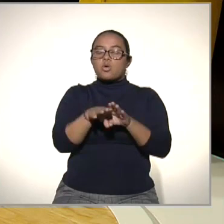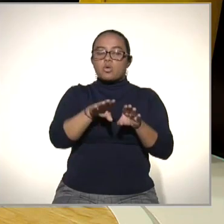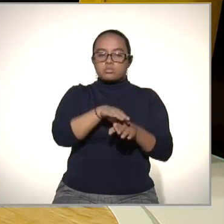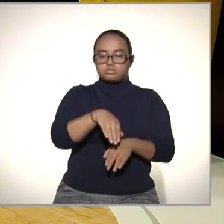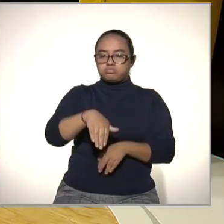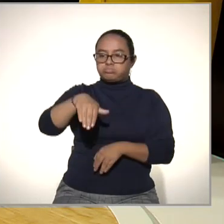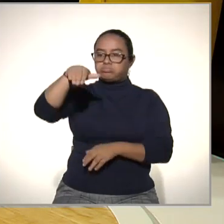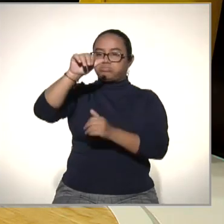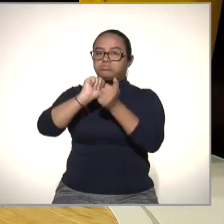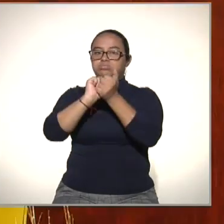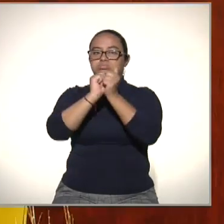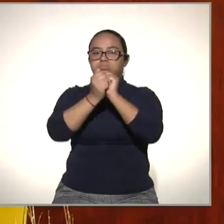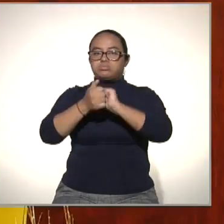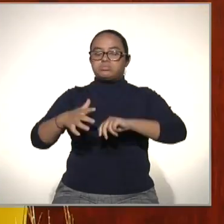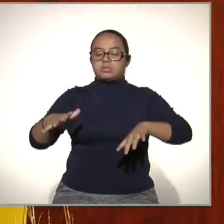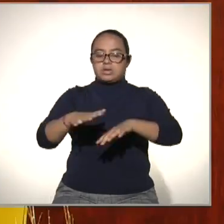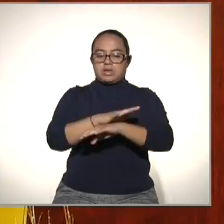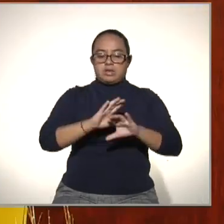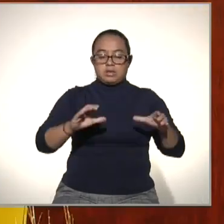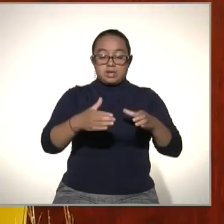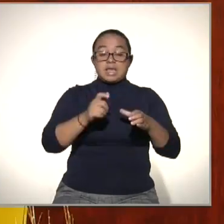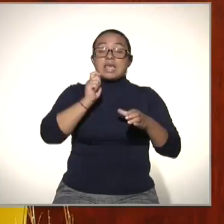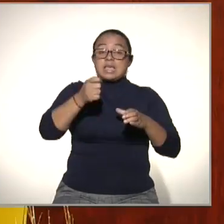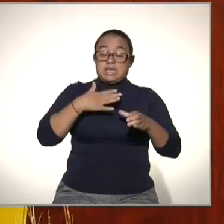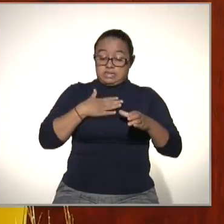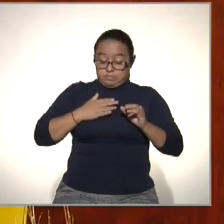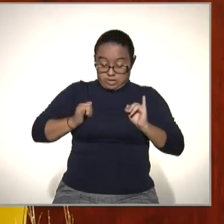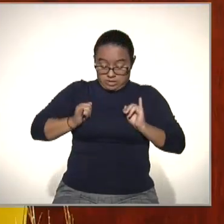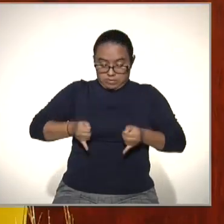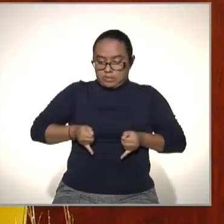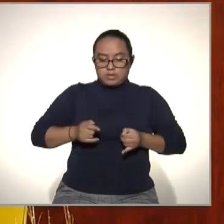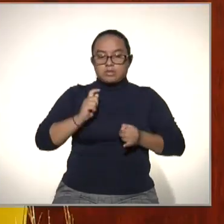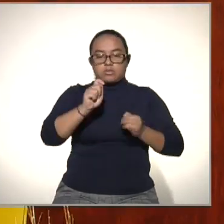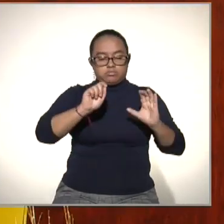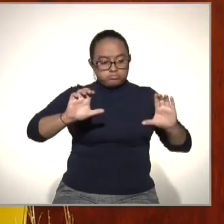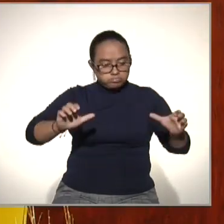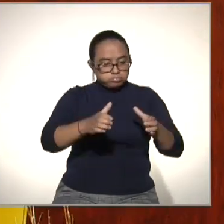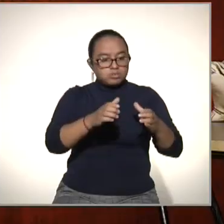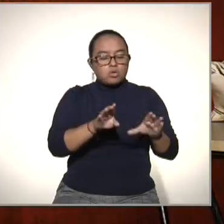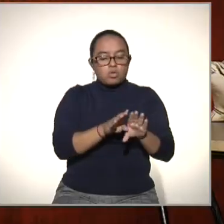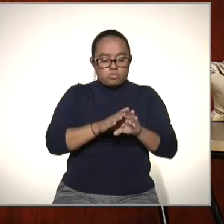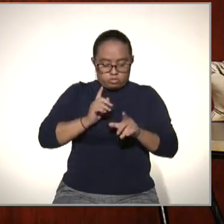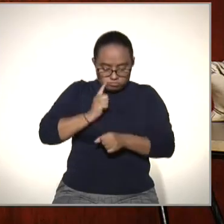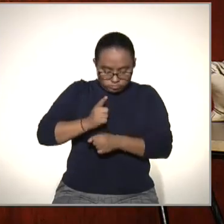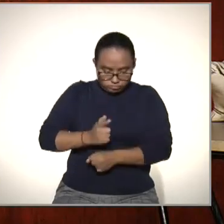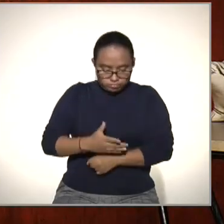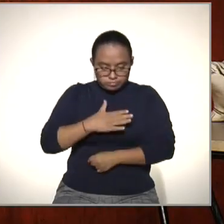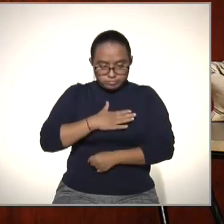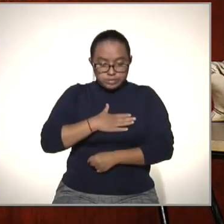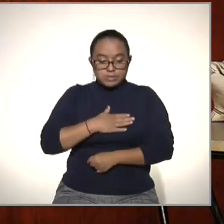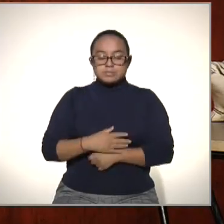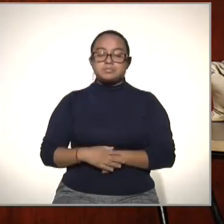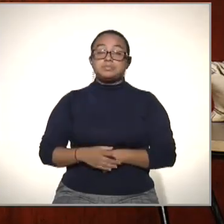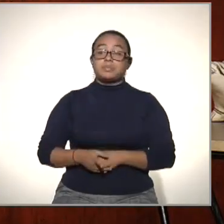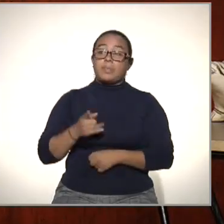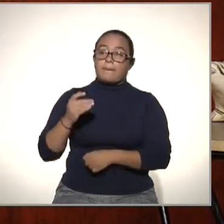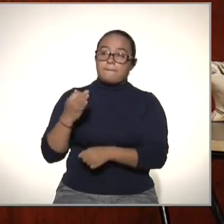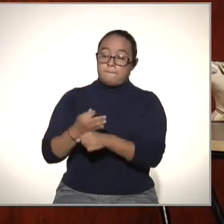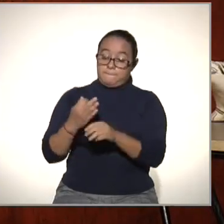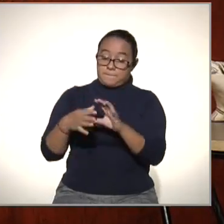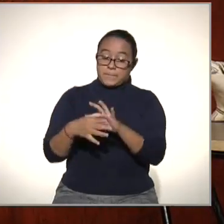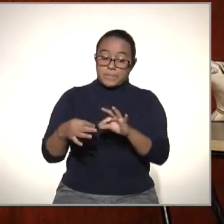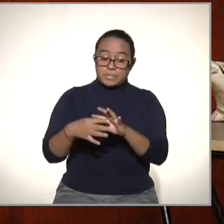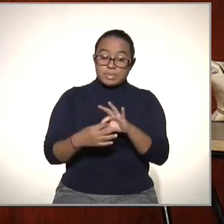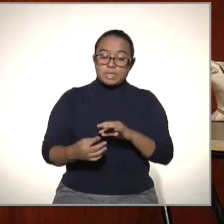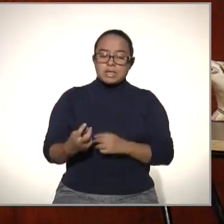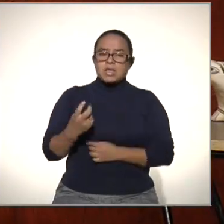manera colectiva. La identidad no es un hecho individual. Claro, es un hecho colectivo y que creo que al verlo de esta forma, Lu, eso le